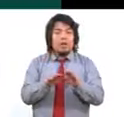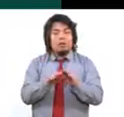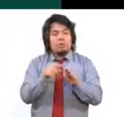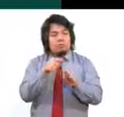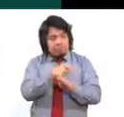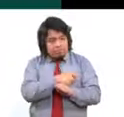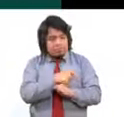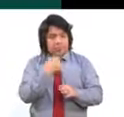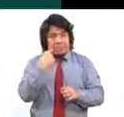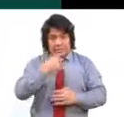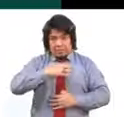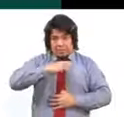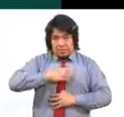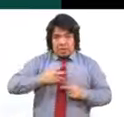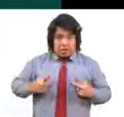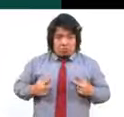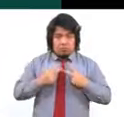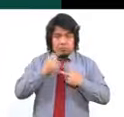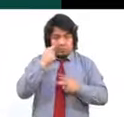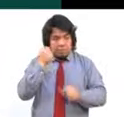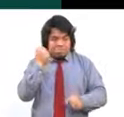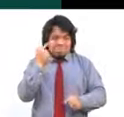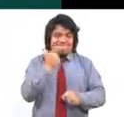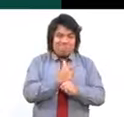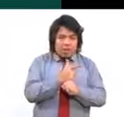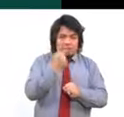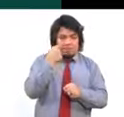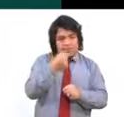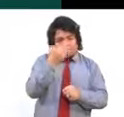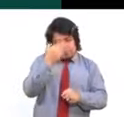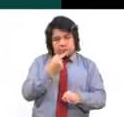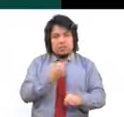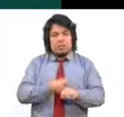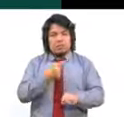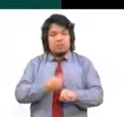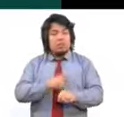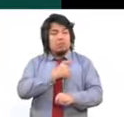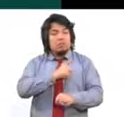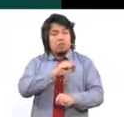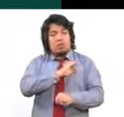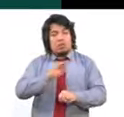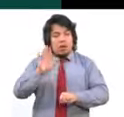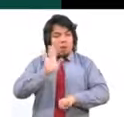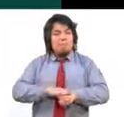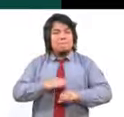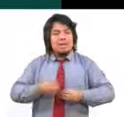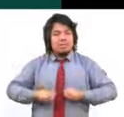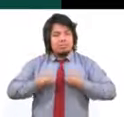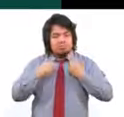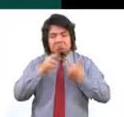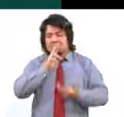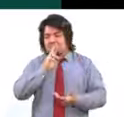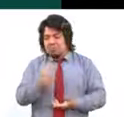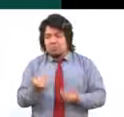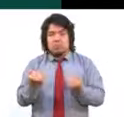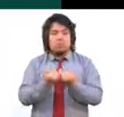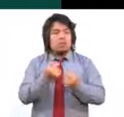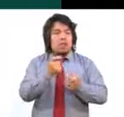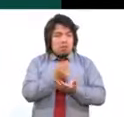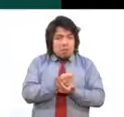detectar temprana, en forma temprana, de esta enfermedad para tener una mayor oportunidad de diagnóstico,